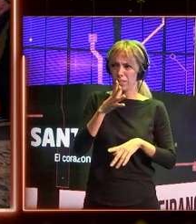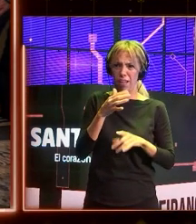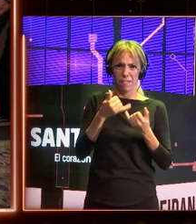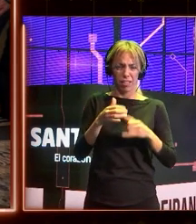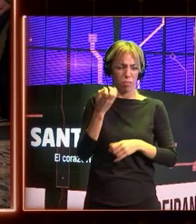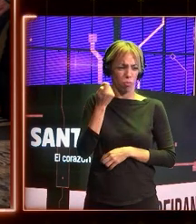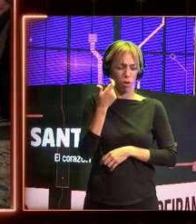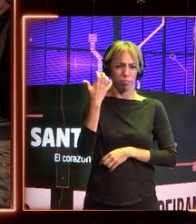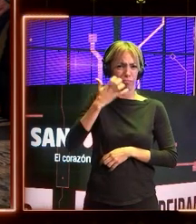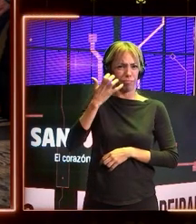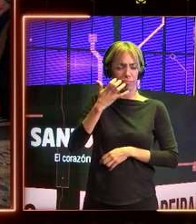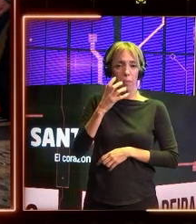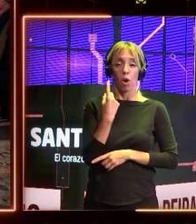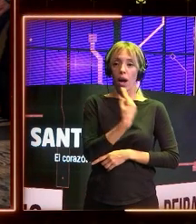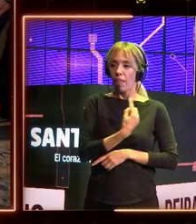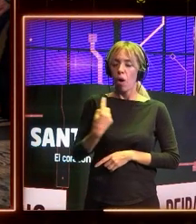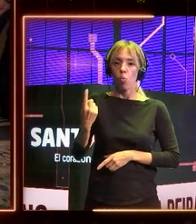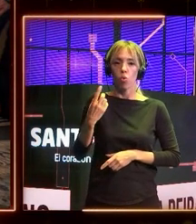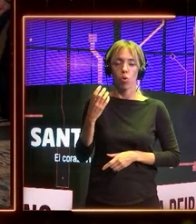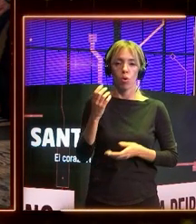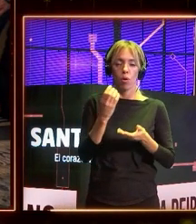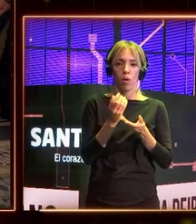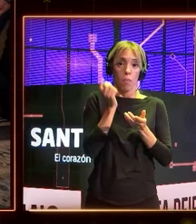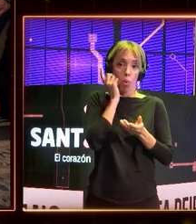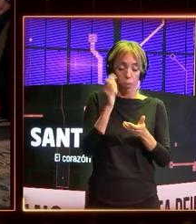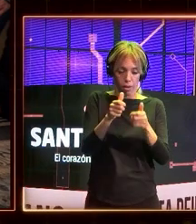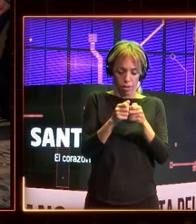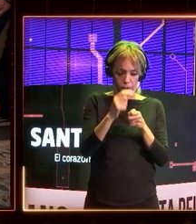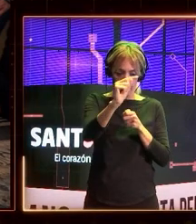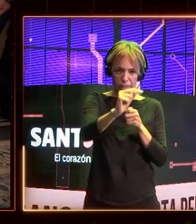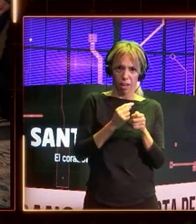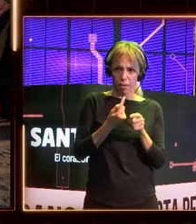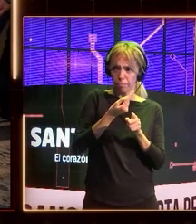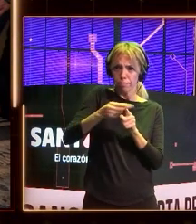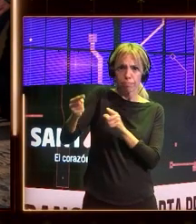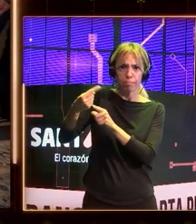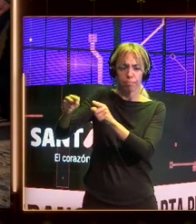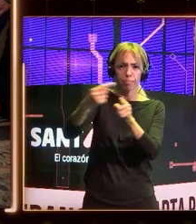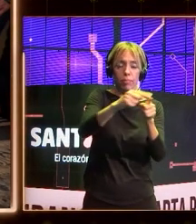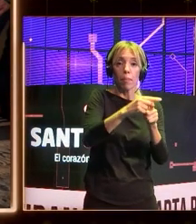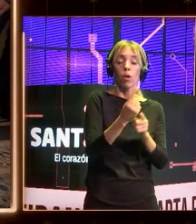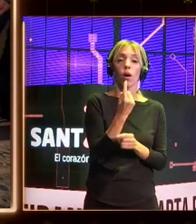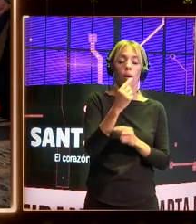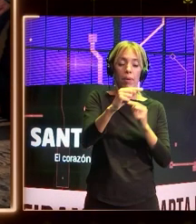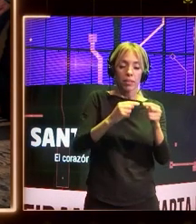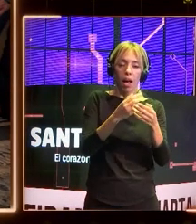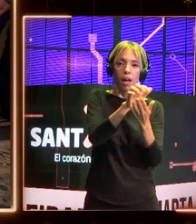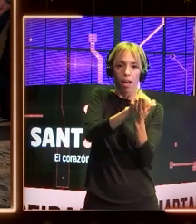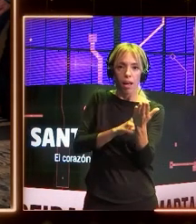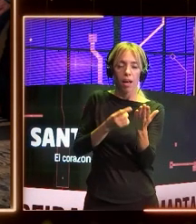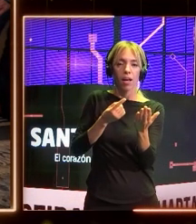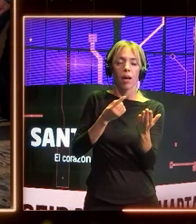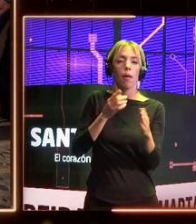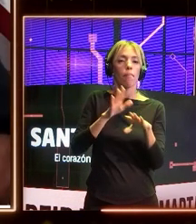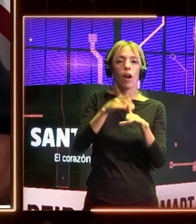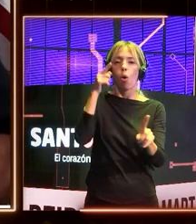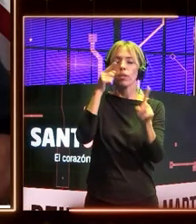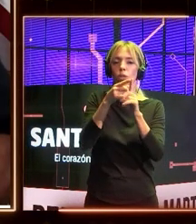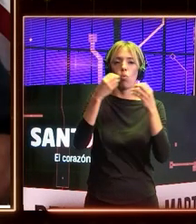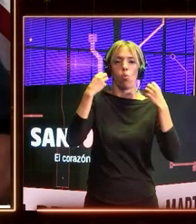bueno, cada uno de ellos recibió un mensaje distinto, pero cada uno de esos mensajes estaba diseñado para la misma